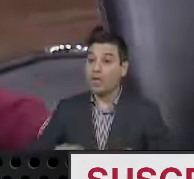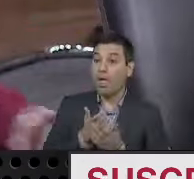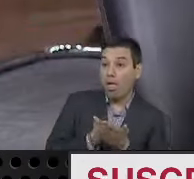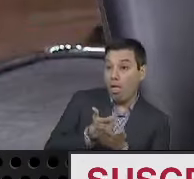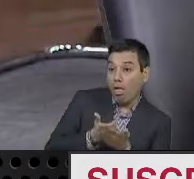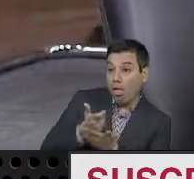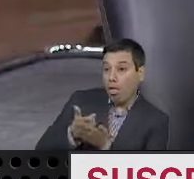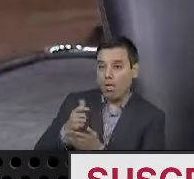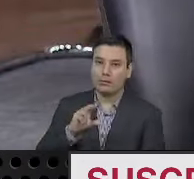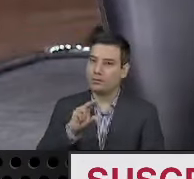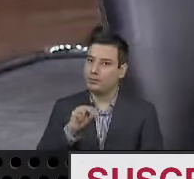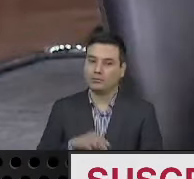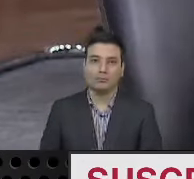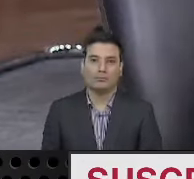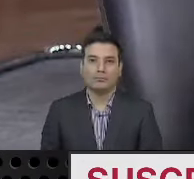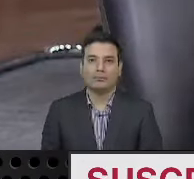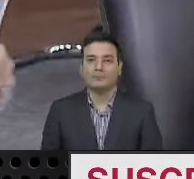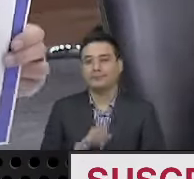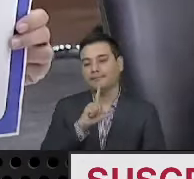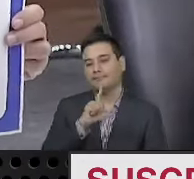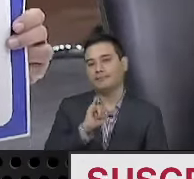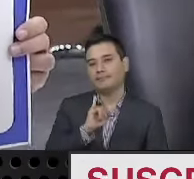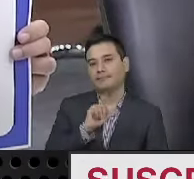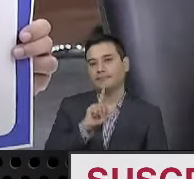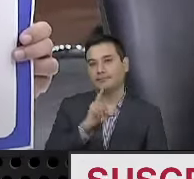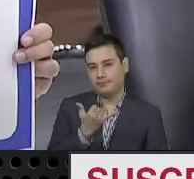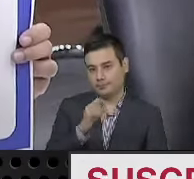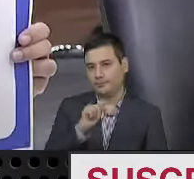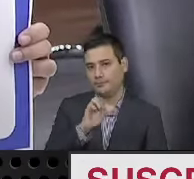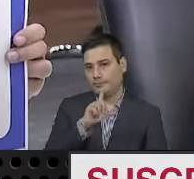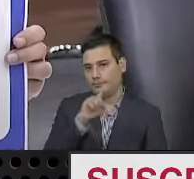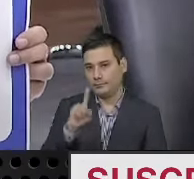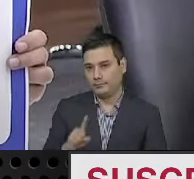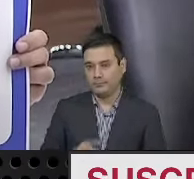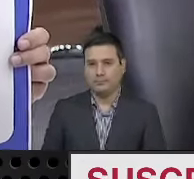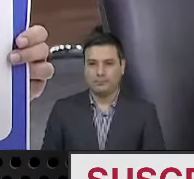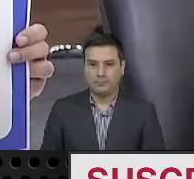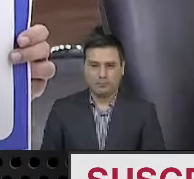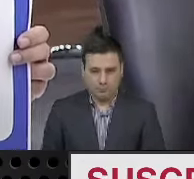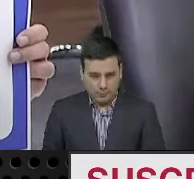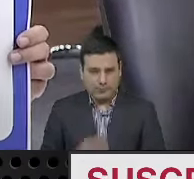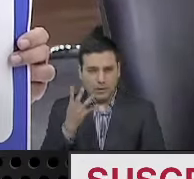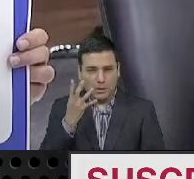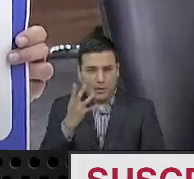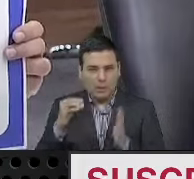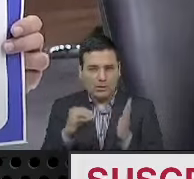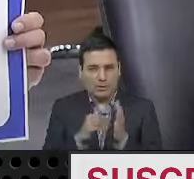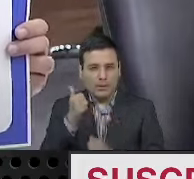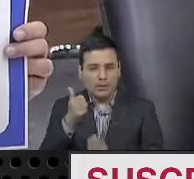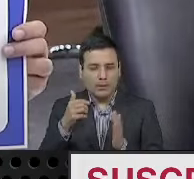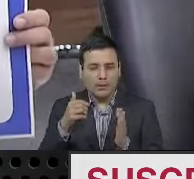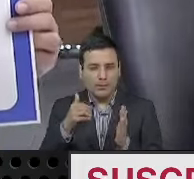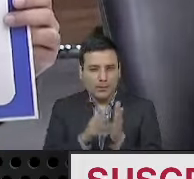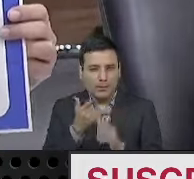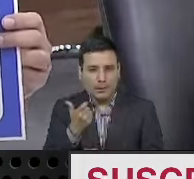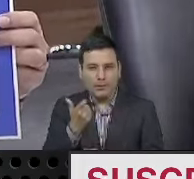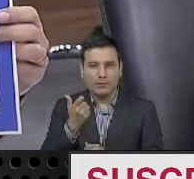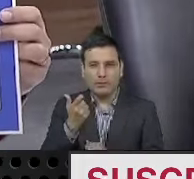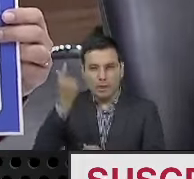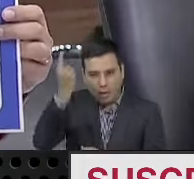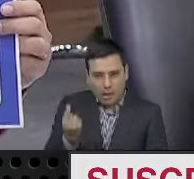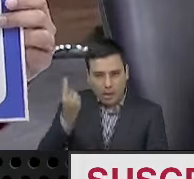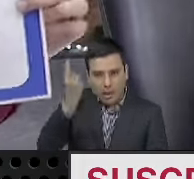21 por supuesto lilit sale más caro que les den esos 4000 o 6000 pesos en programas